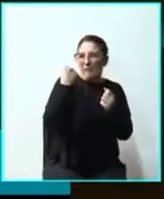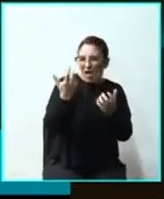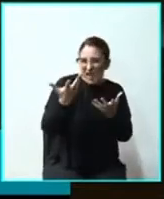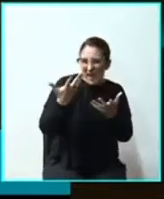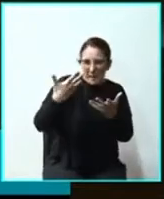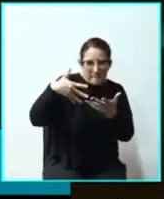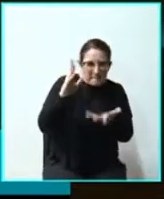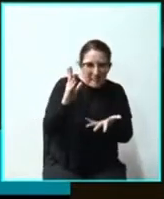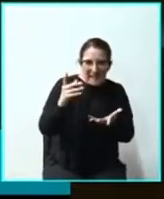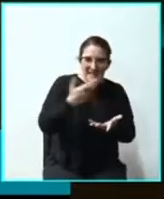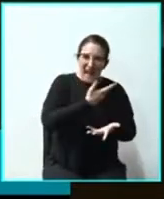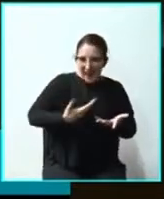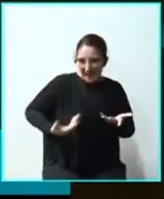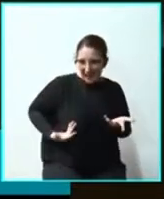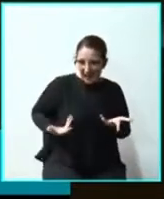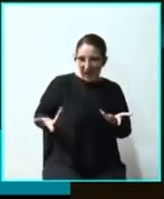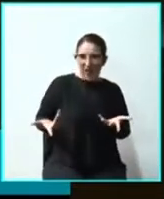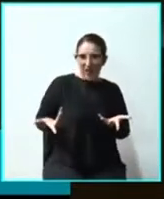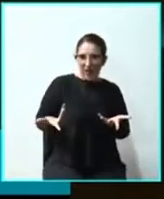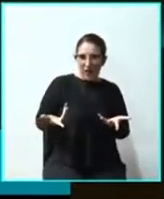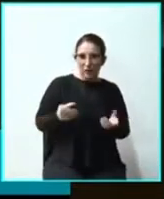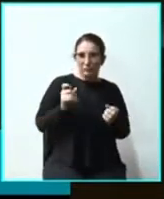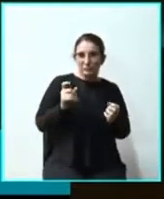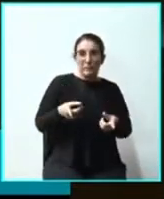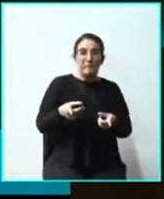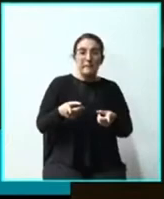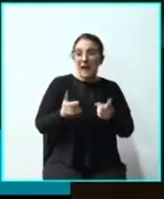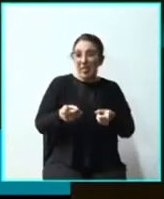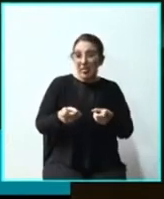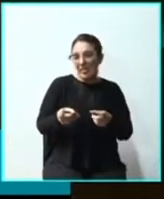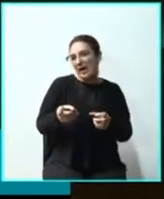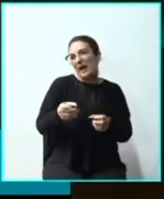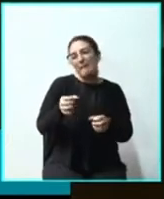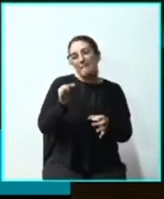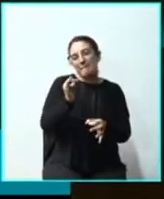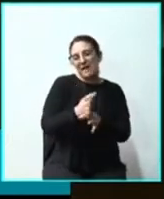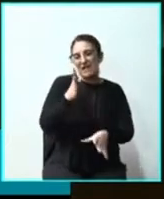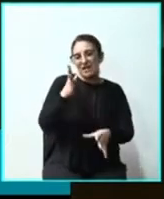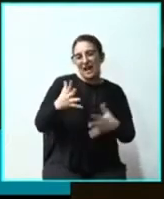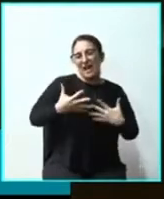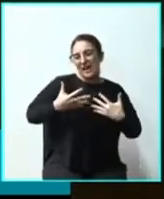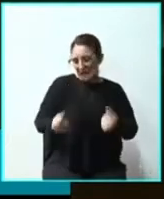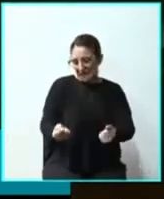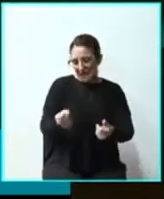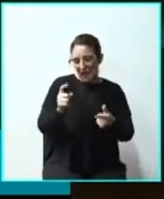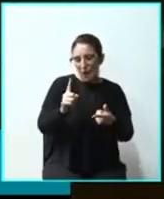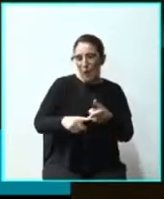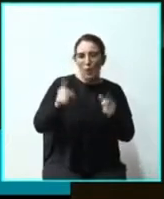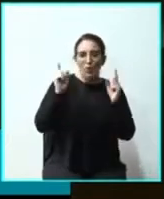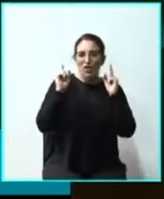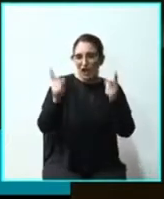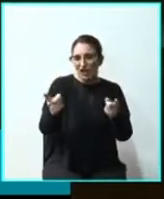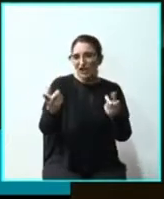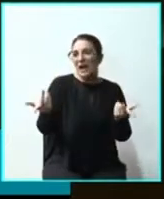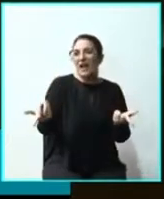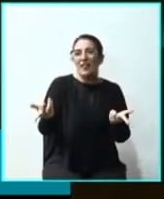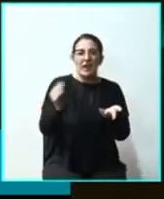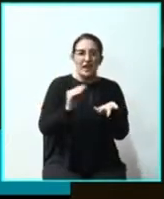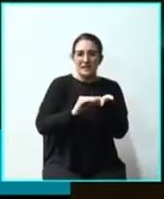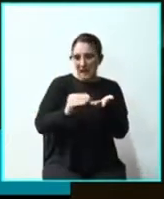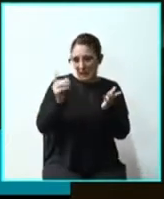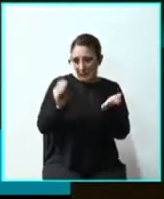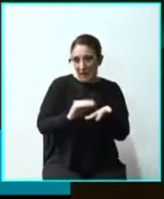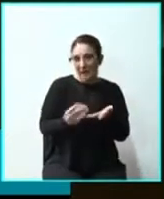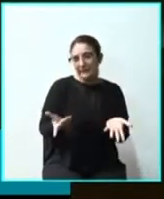en vigilancia, mientras profesionales de la salud, docentes y estatales siguen sin paritarias y con sueldos de pobreza. Nada